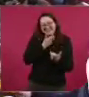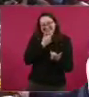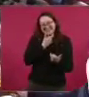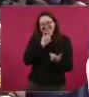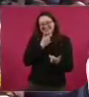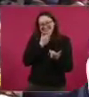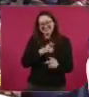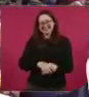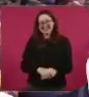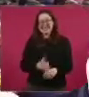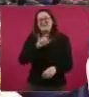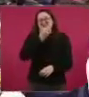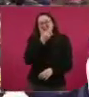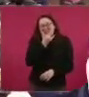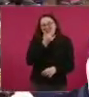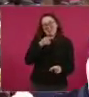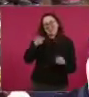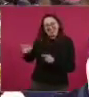Ya la regué.